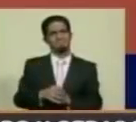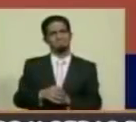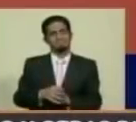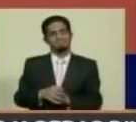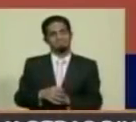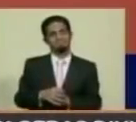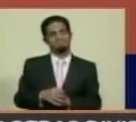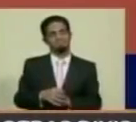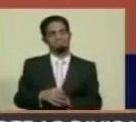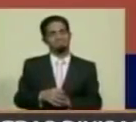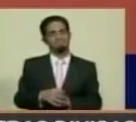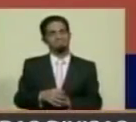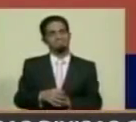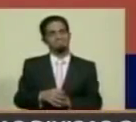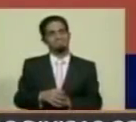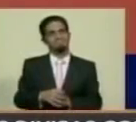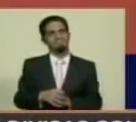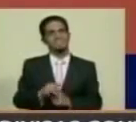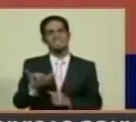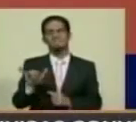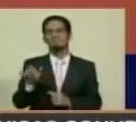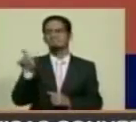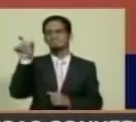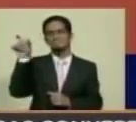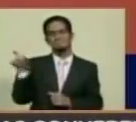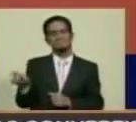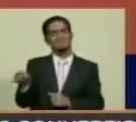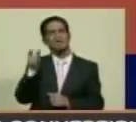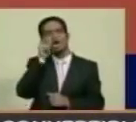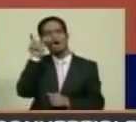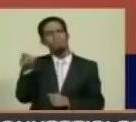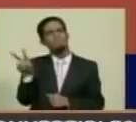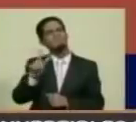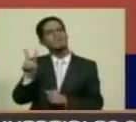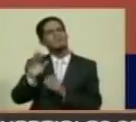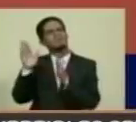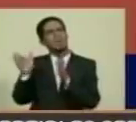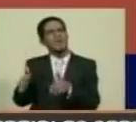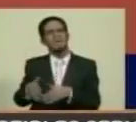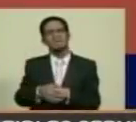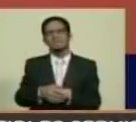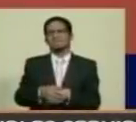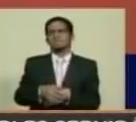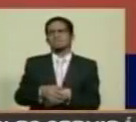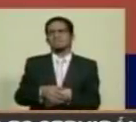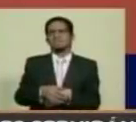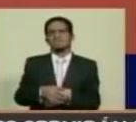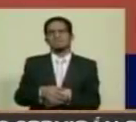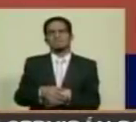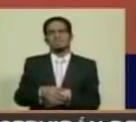Y la actitud de Ledesma no podía ser, yo vi el video, no podía ser sino genuflexa,